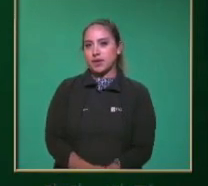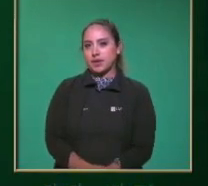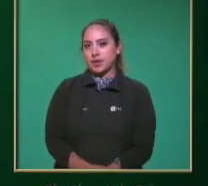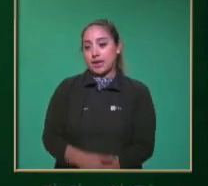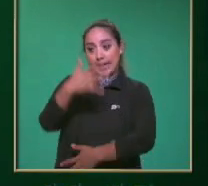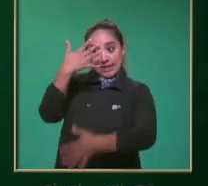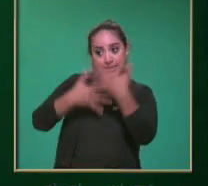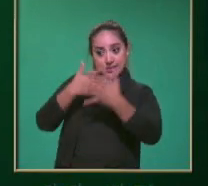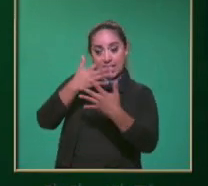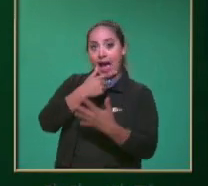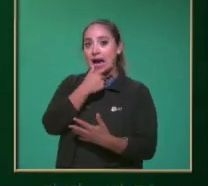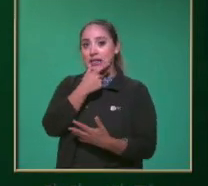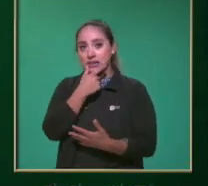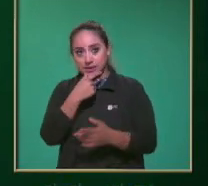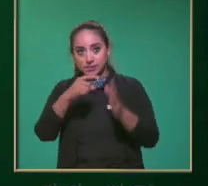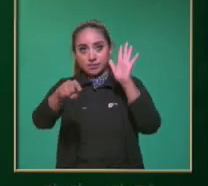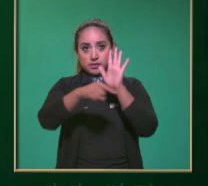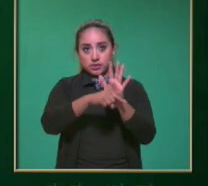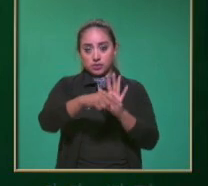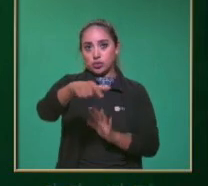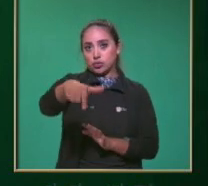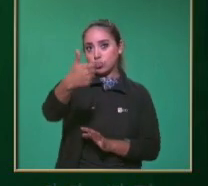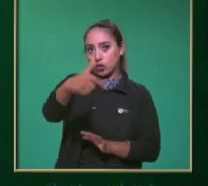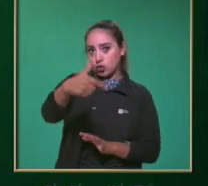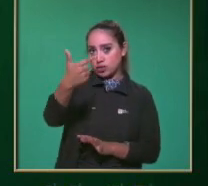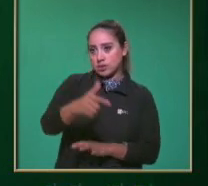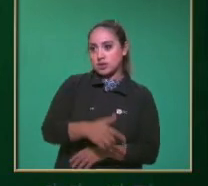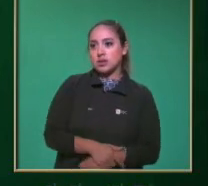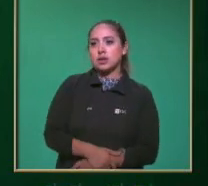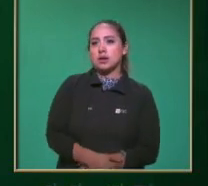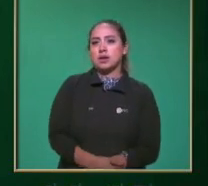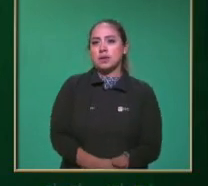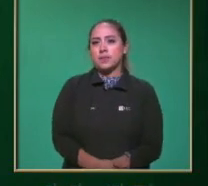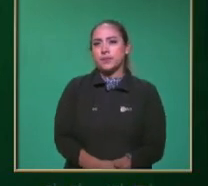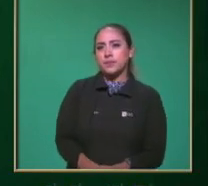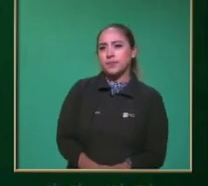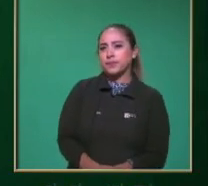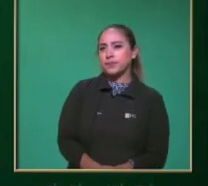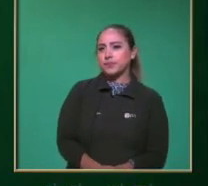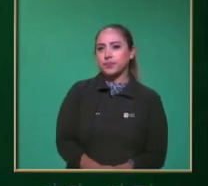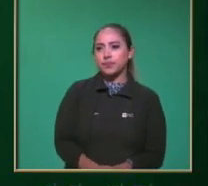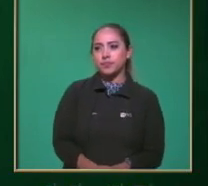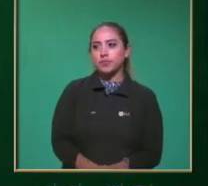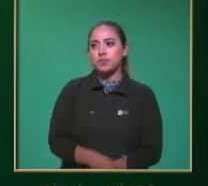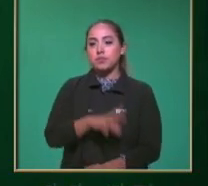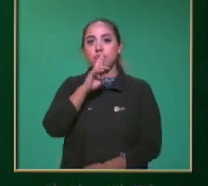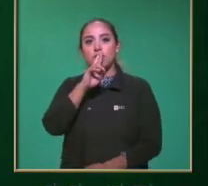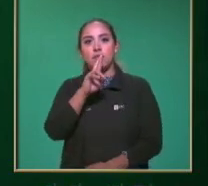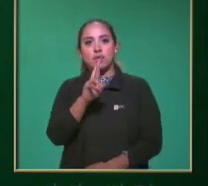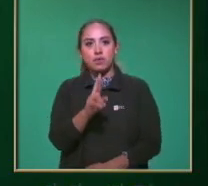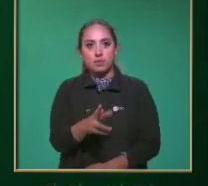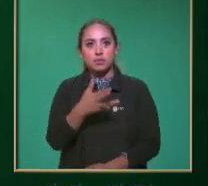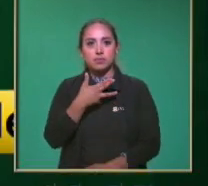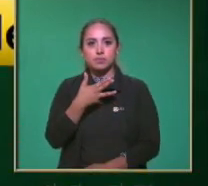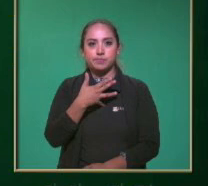las 15 galletas le restamos las 12 galletas para que el resultado nos diera